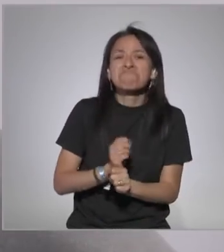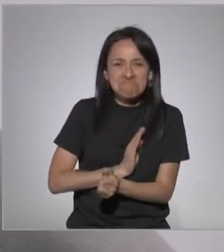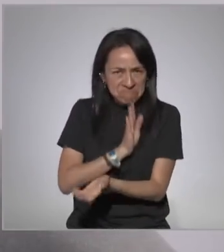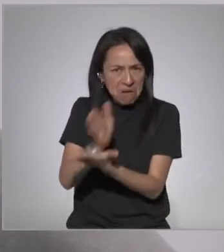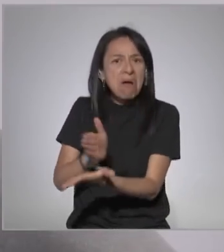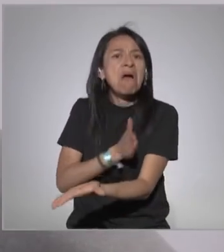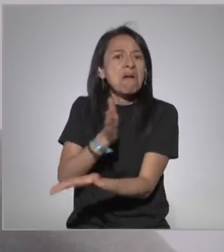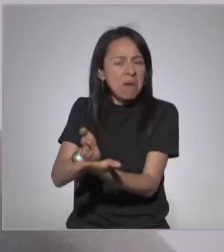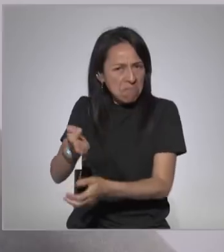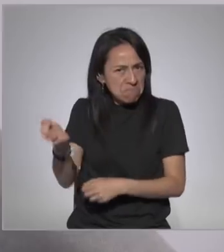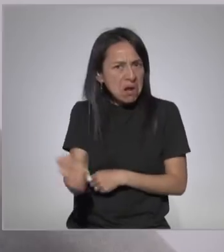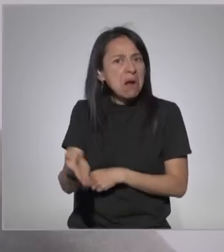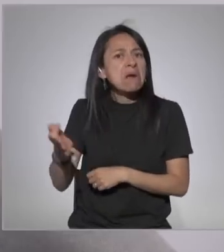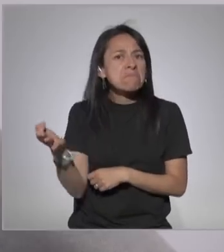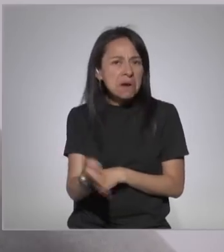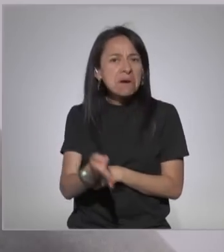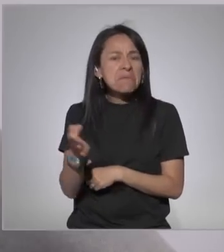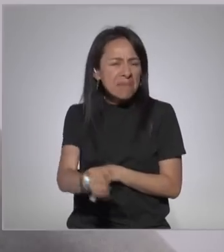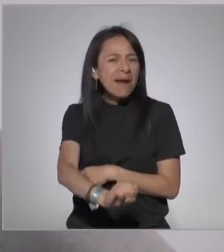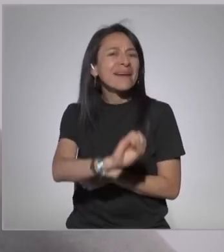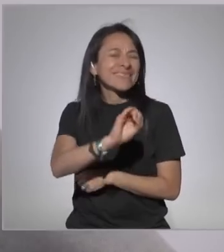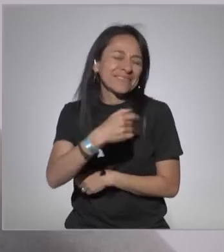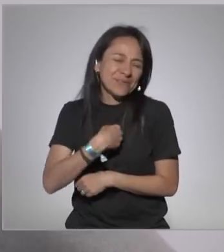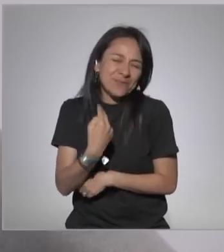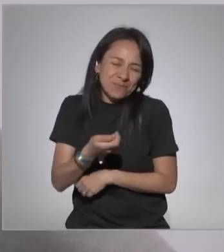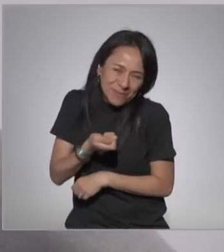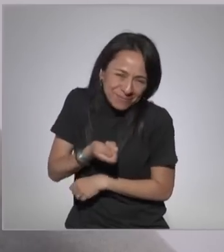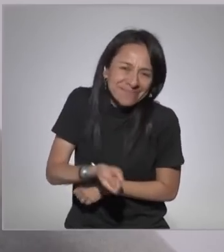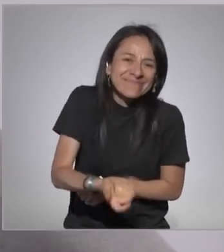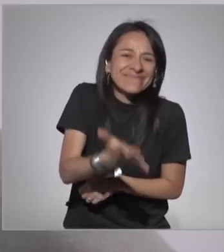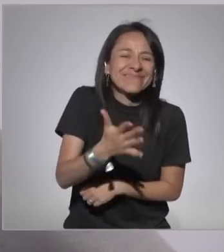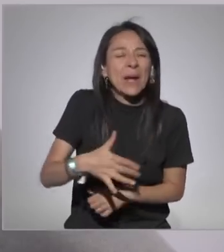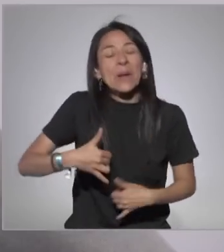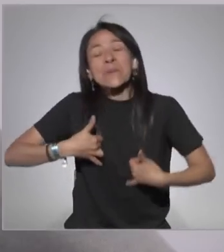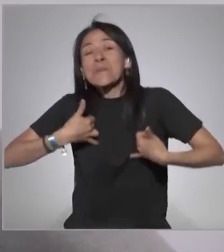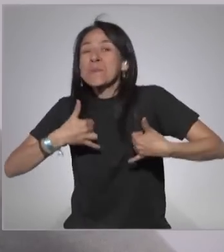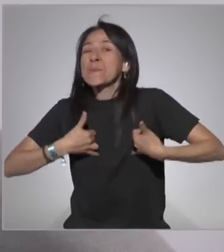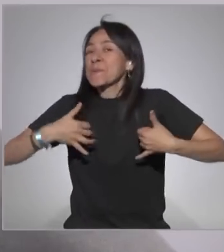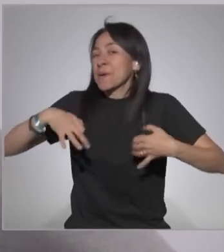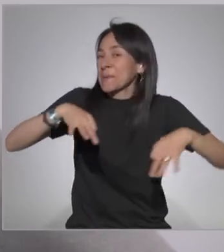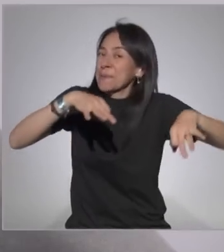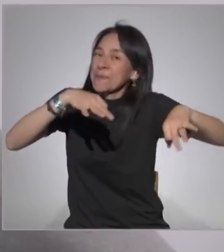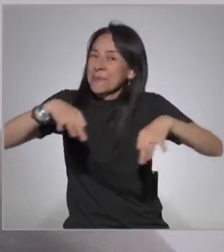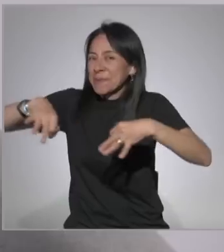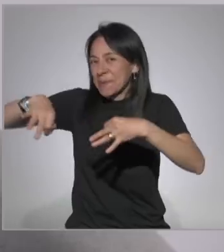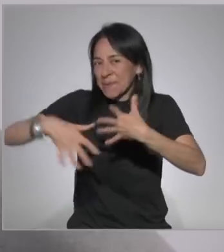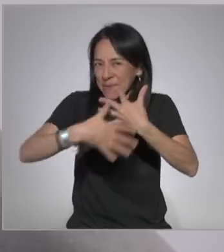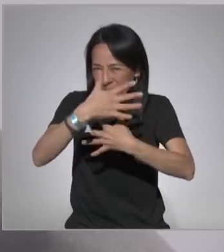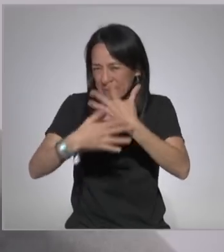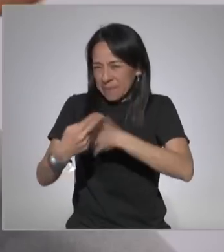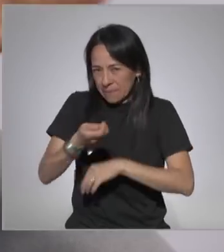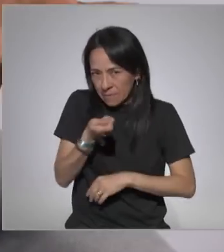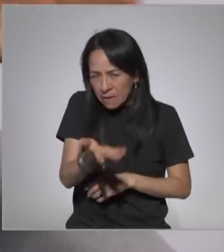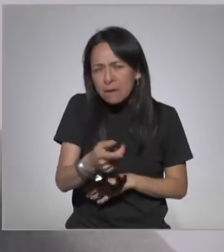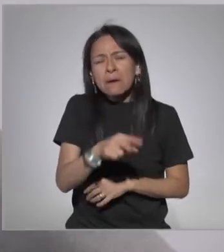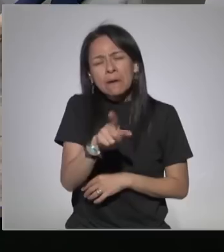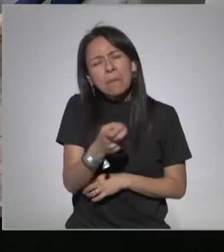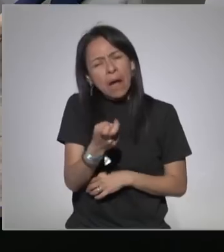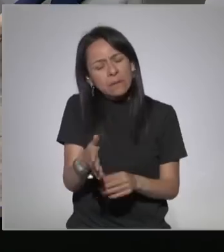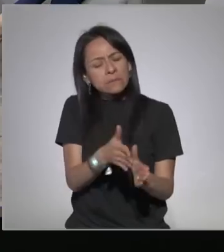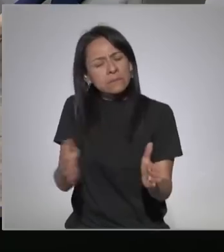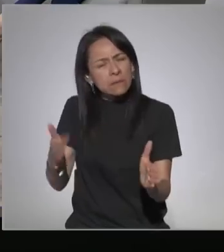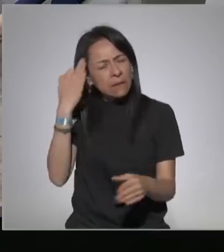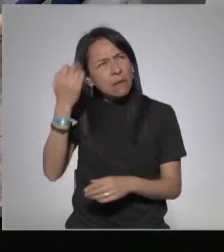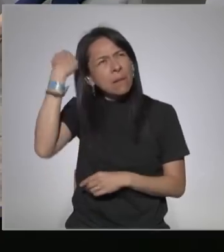cierto, aquí es importante cómo nosotros también vamos decidiendo qué tipo de acompañamiento